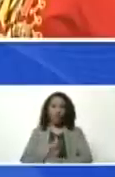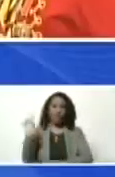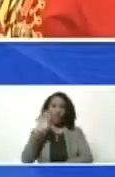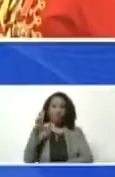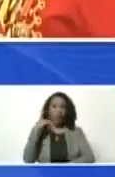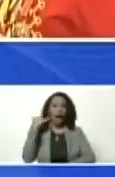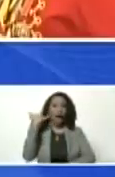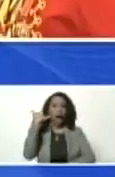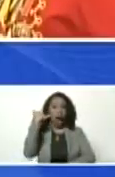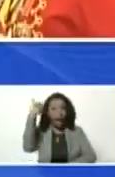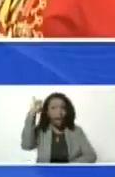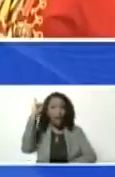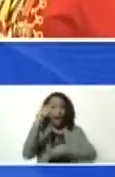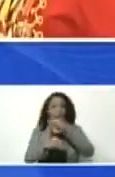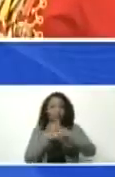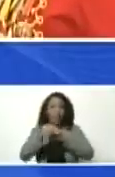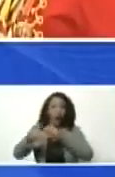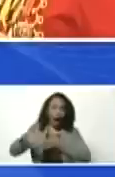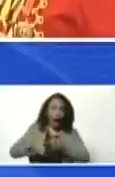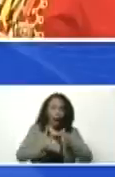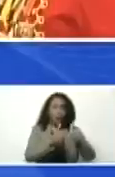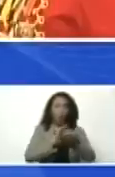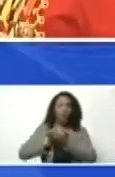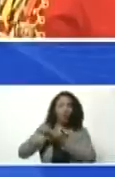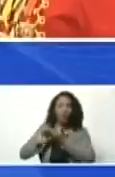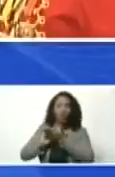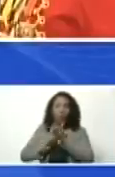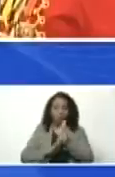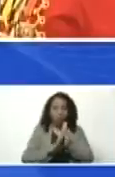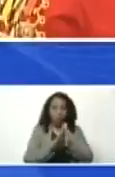tomado el camino de la recuperación.